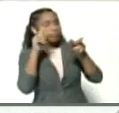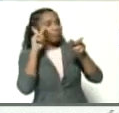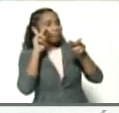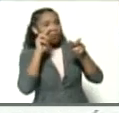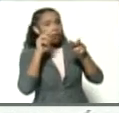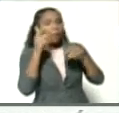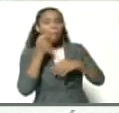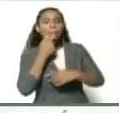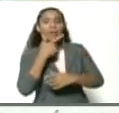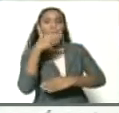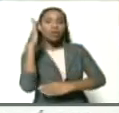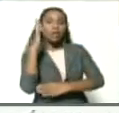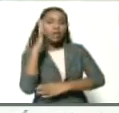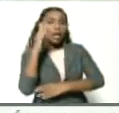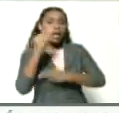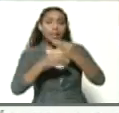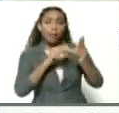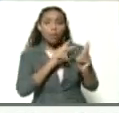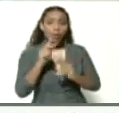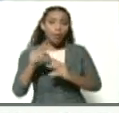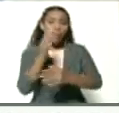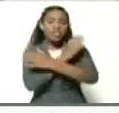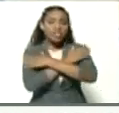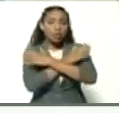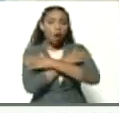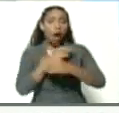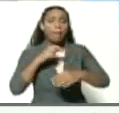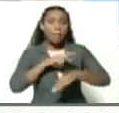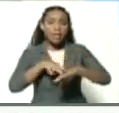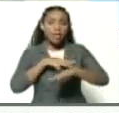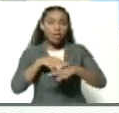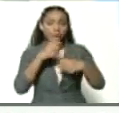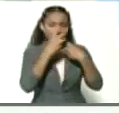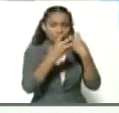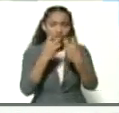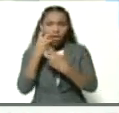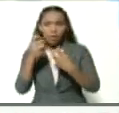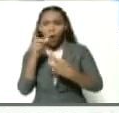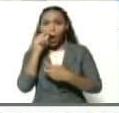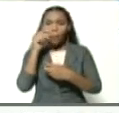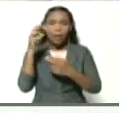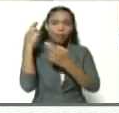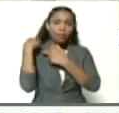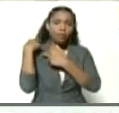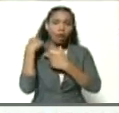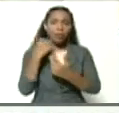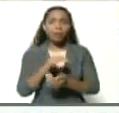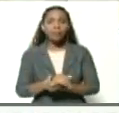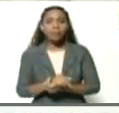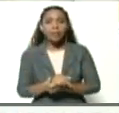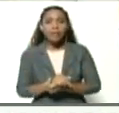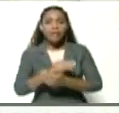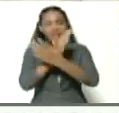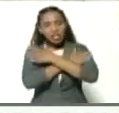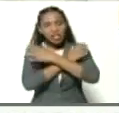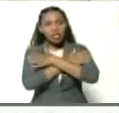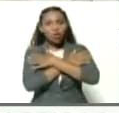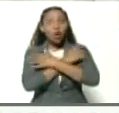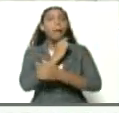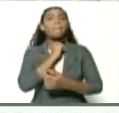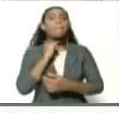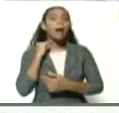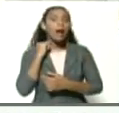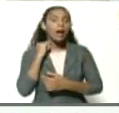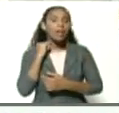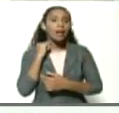templos. Hicieron un programa, y felicito al ministro de Turismo, Ali Padrón. Felicito al padre Numa Molina,